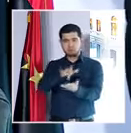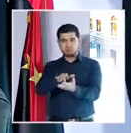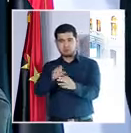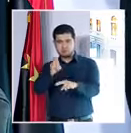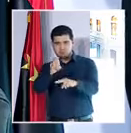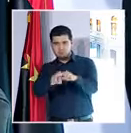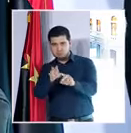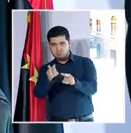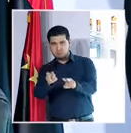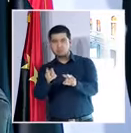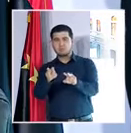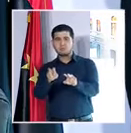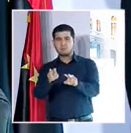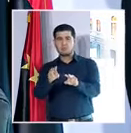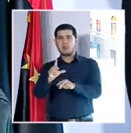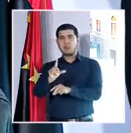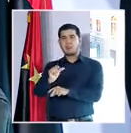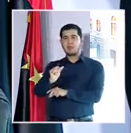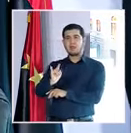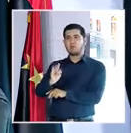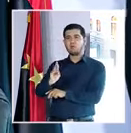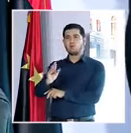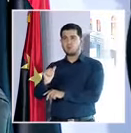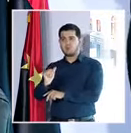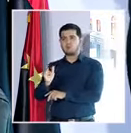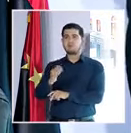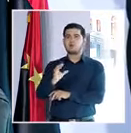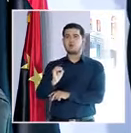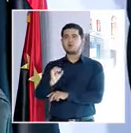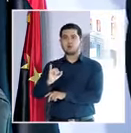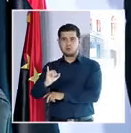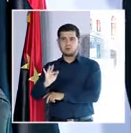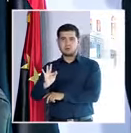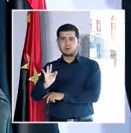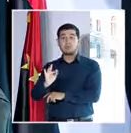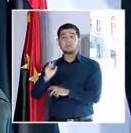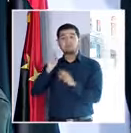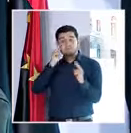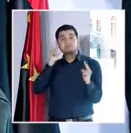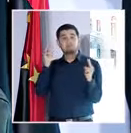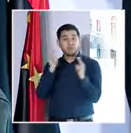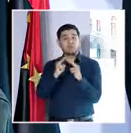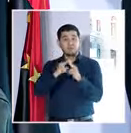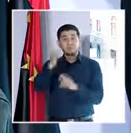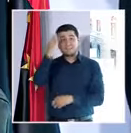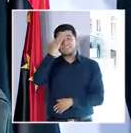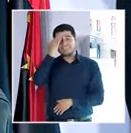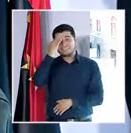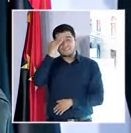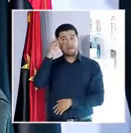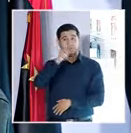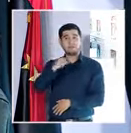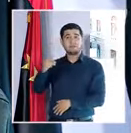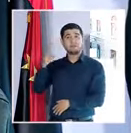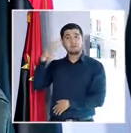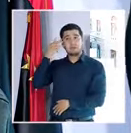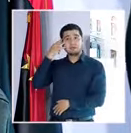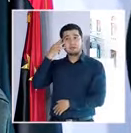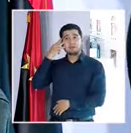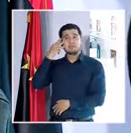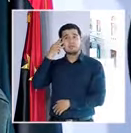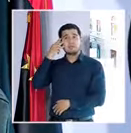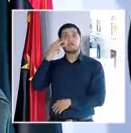nombrados, doctora Laura, el doctor Coy, que conocen de primera mano este territorio, que además